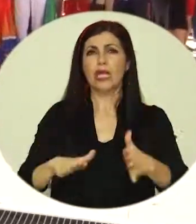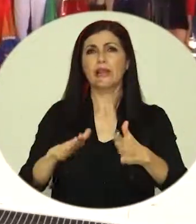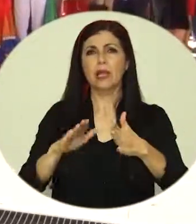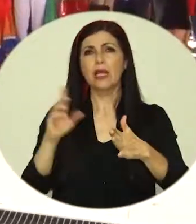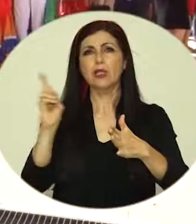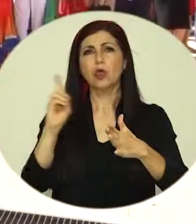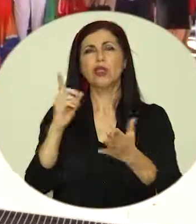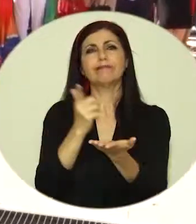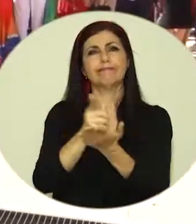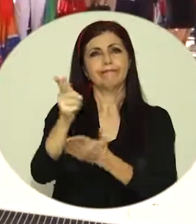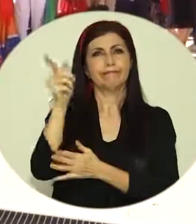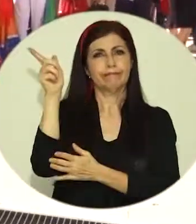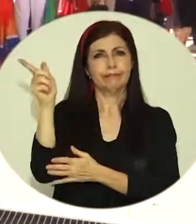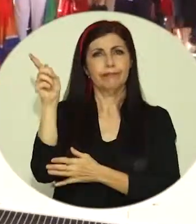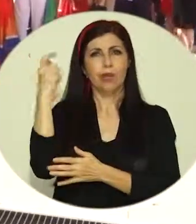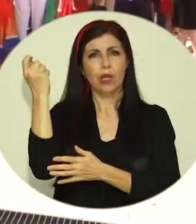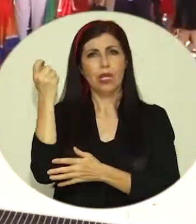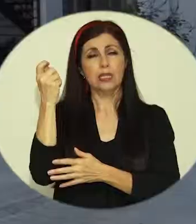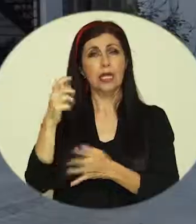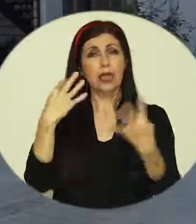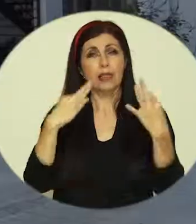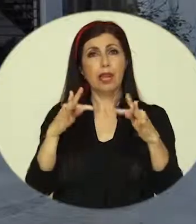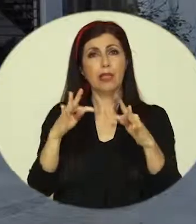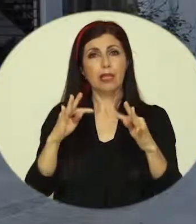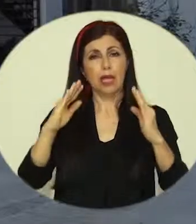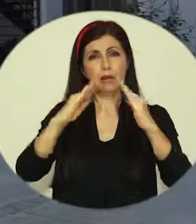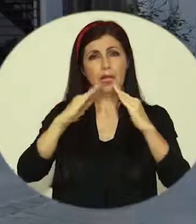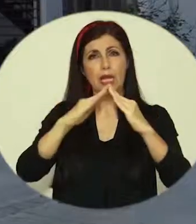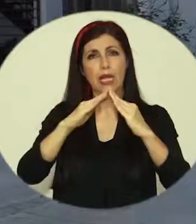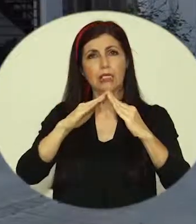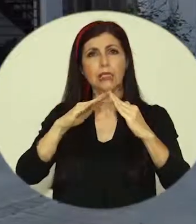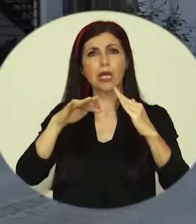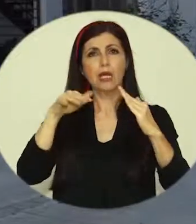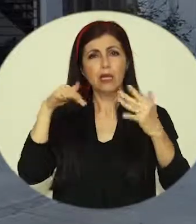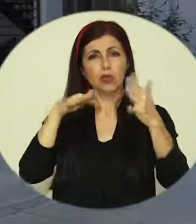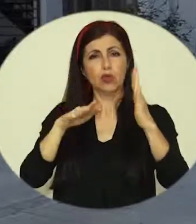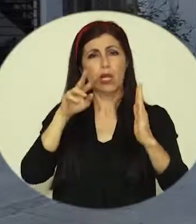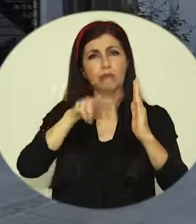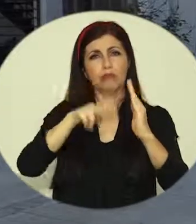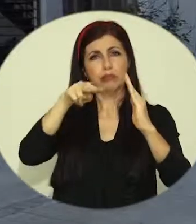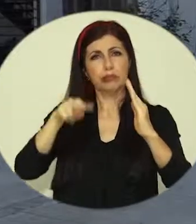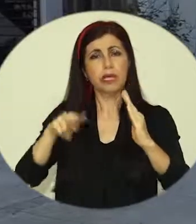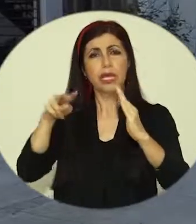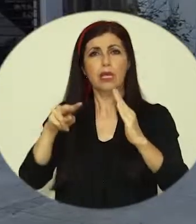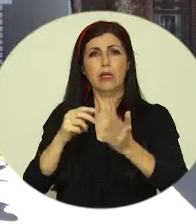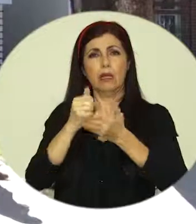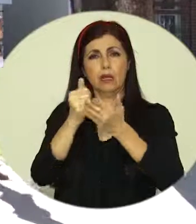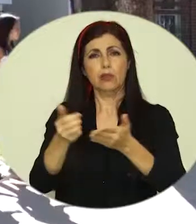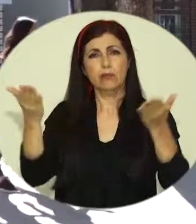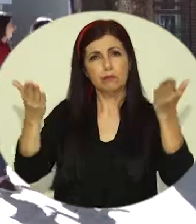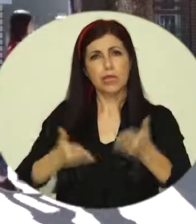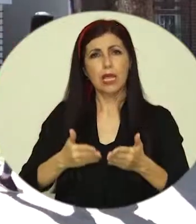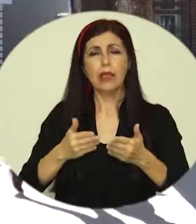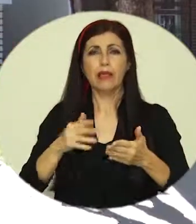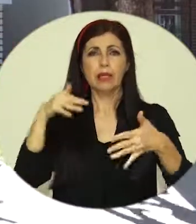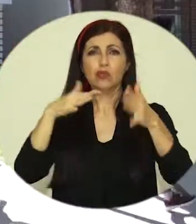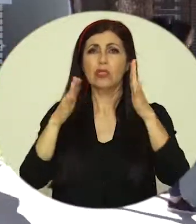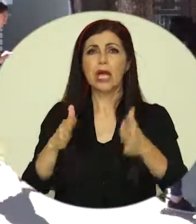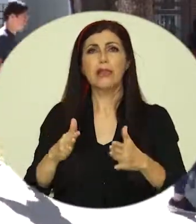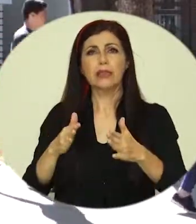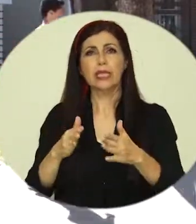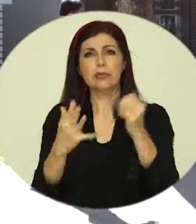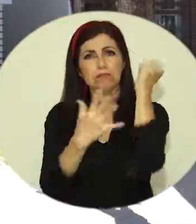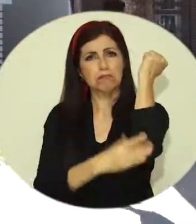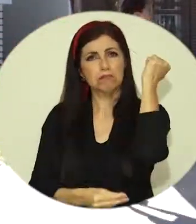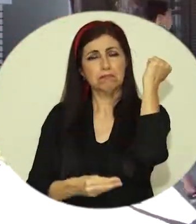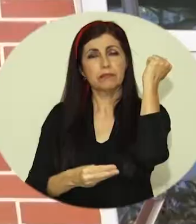comunidad estudiantil del Campus Liberia. Se trata de una residencia estudiantil que solventará la necesidad de hospedaje de